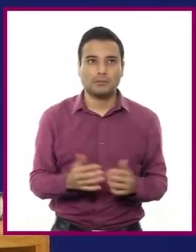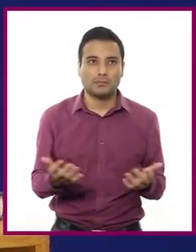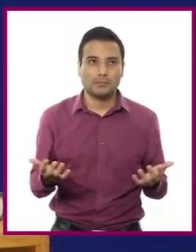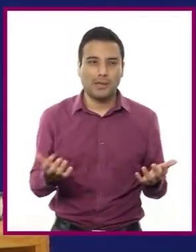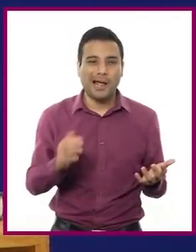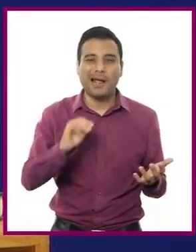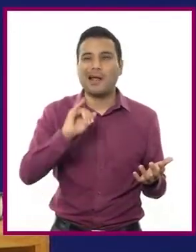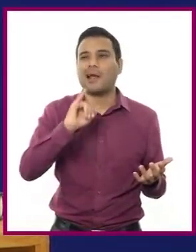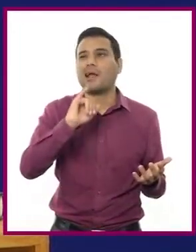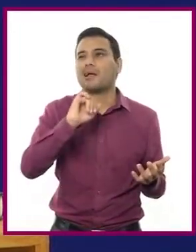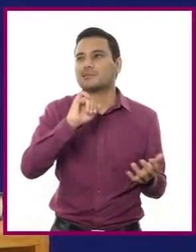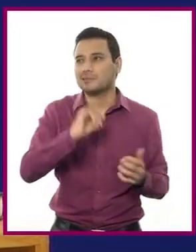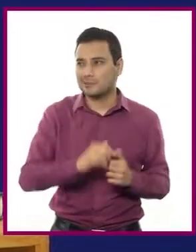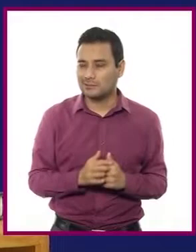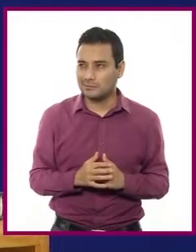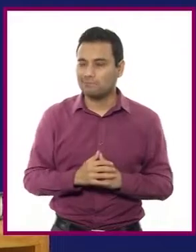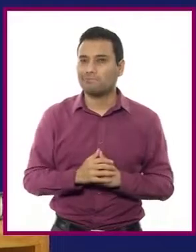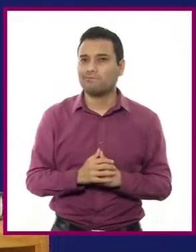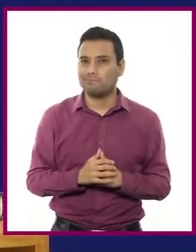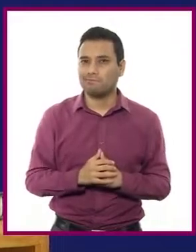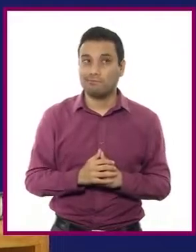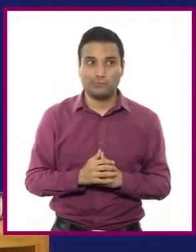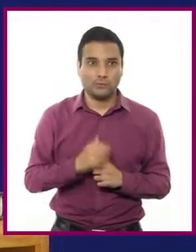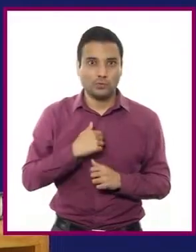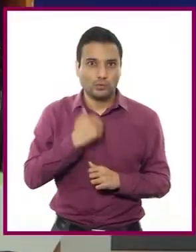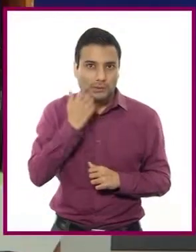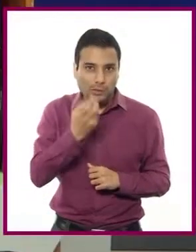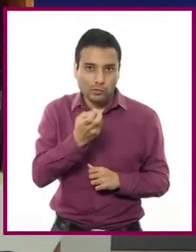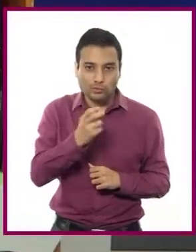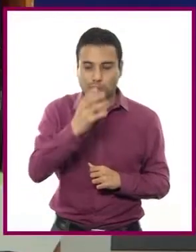no nos caería nada mal aprender más acerca de eso.